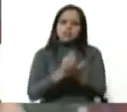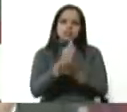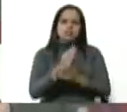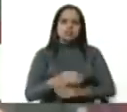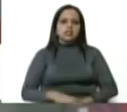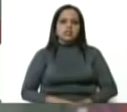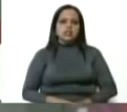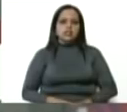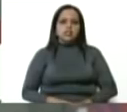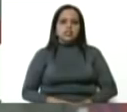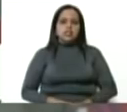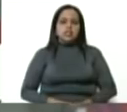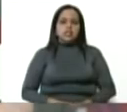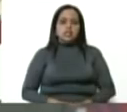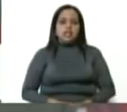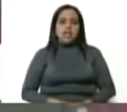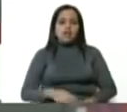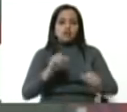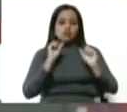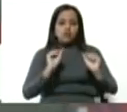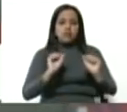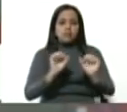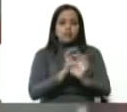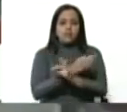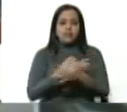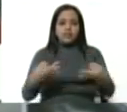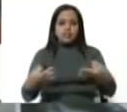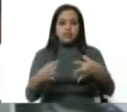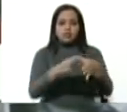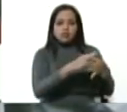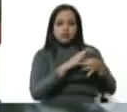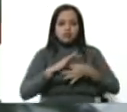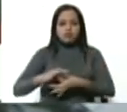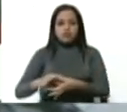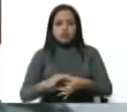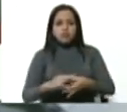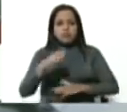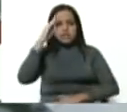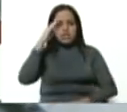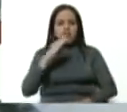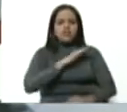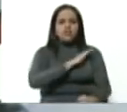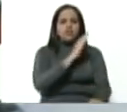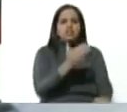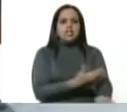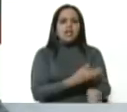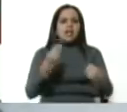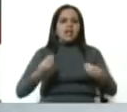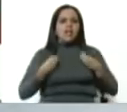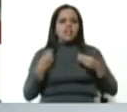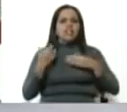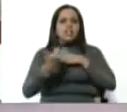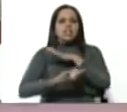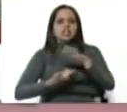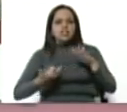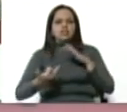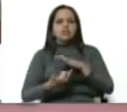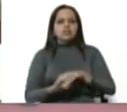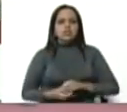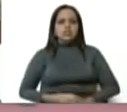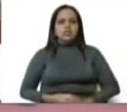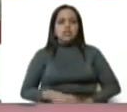en estricta y perfecta unión cívico-militar, fortaleciendo la vida de las instituciones y